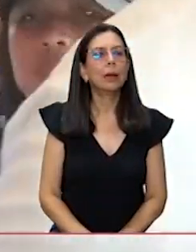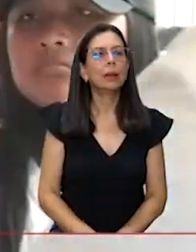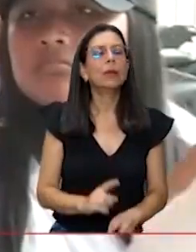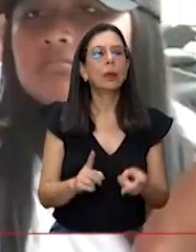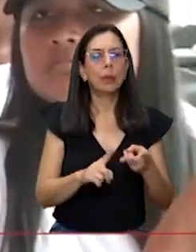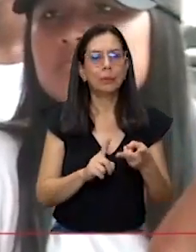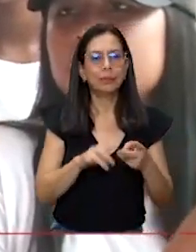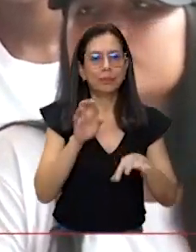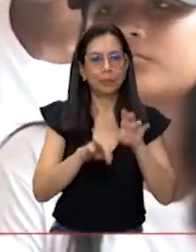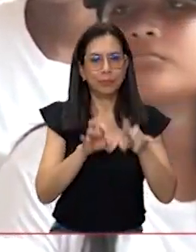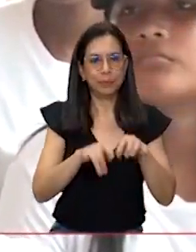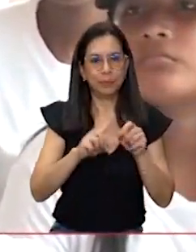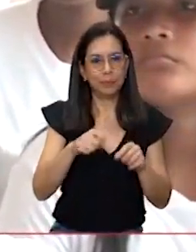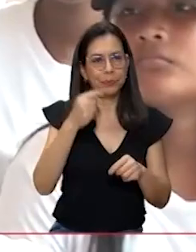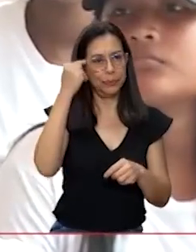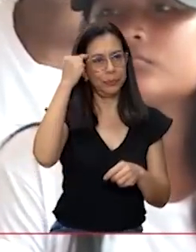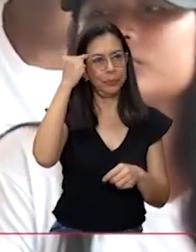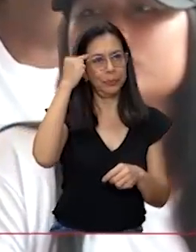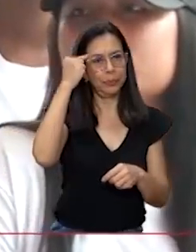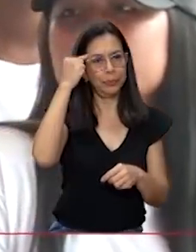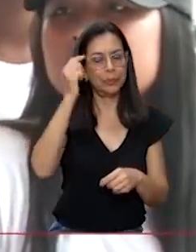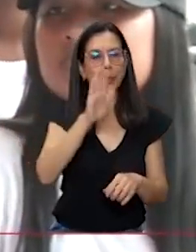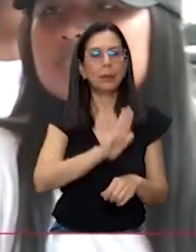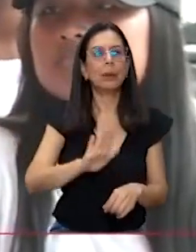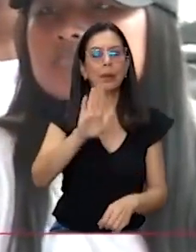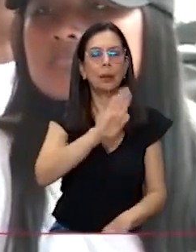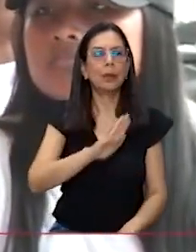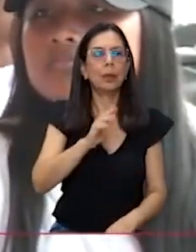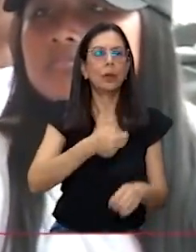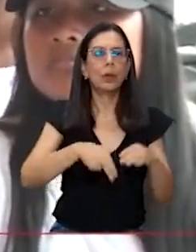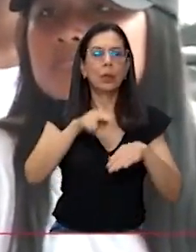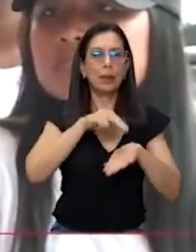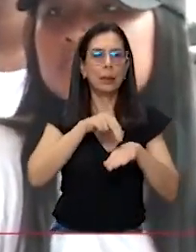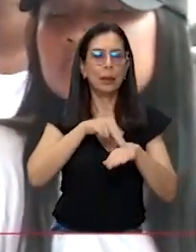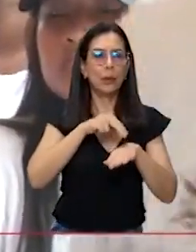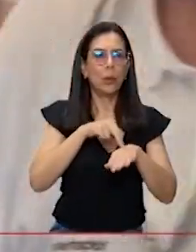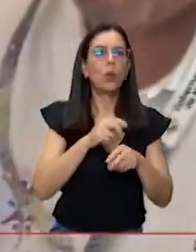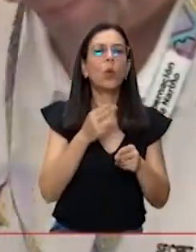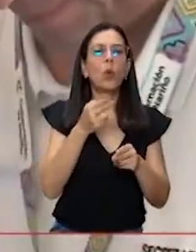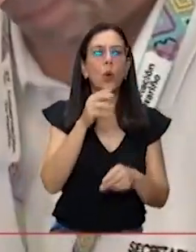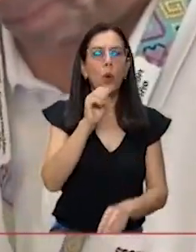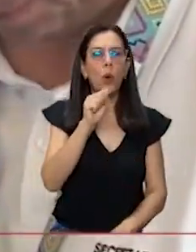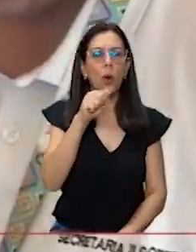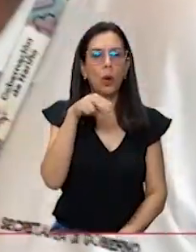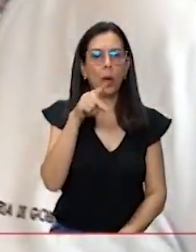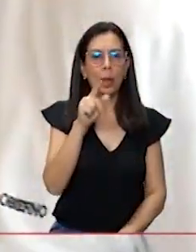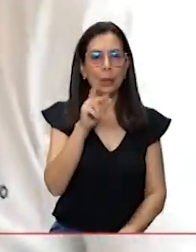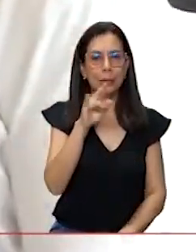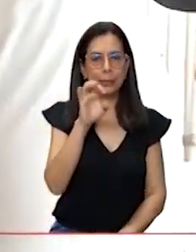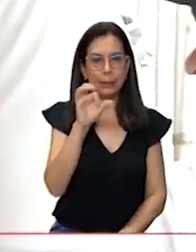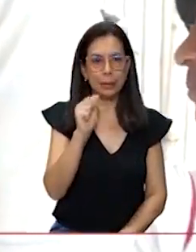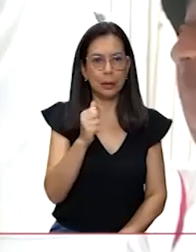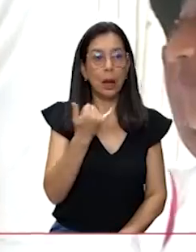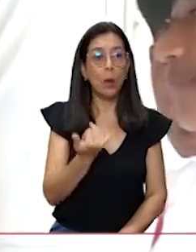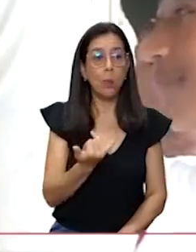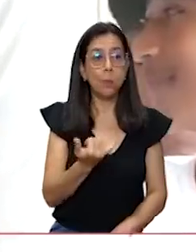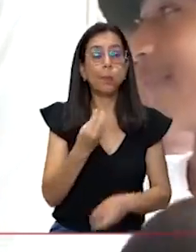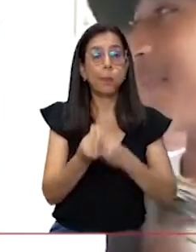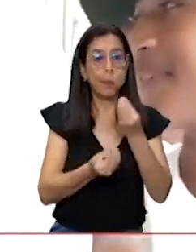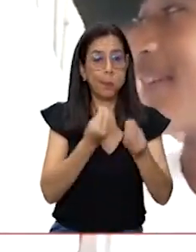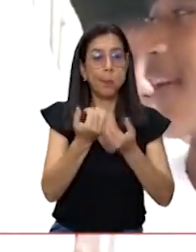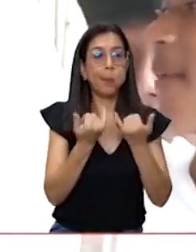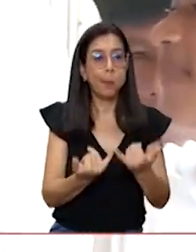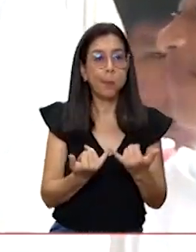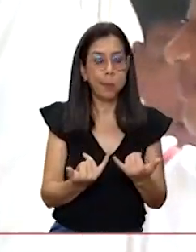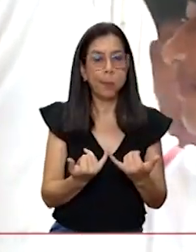el secretario de gobierno del departamento de Nariño, el doctor Eduardo Andrés Zúñiga, por el sentido que a esta hora, mientras se desarrolla aquí